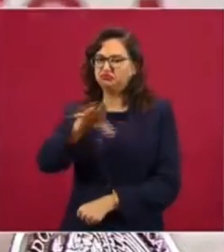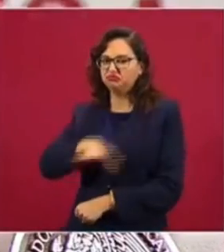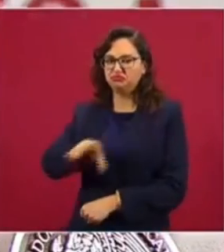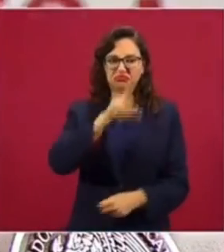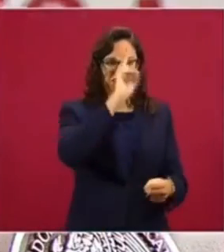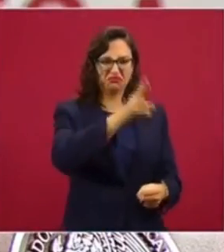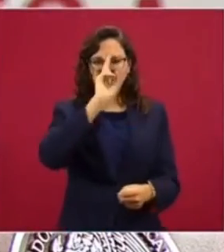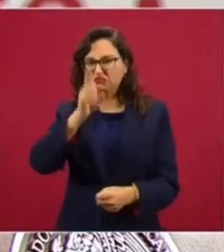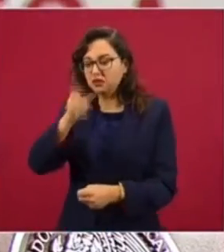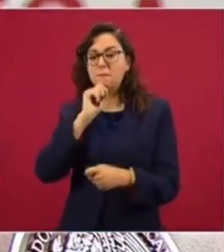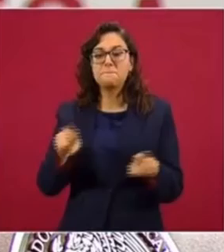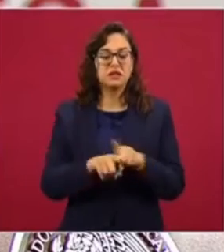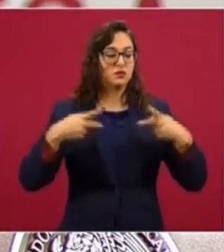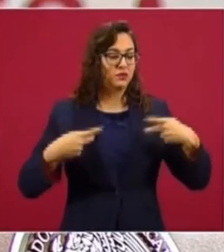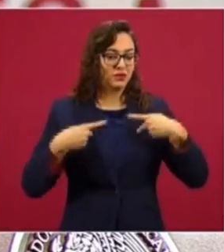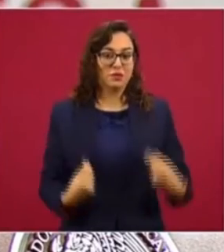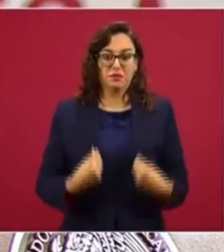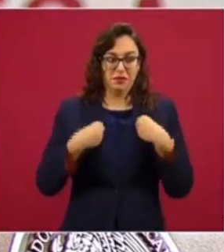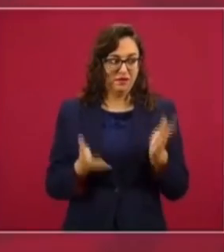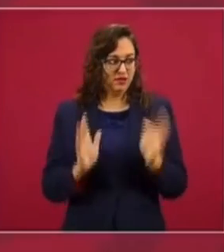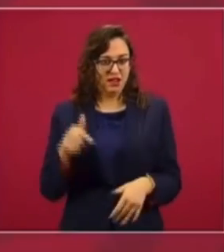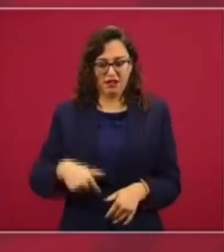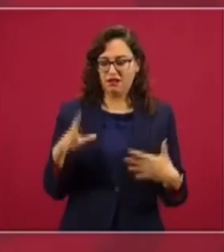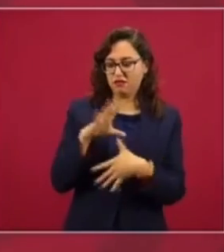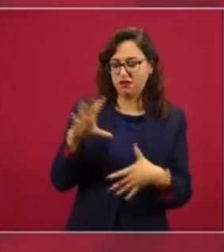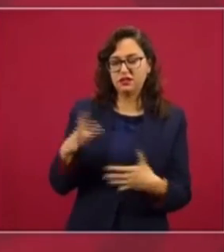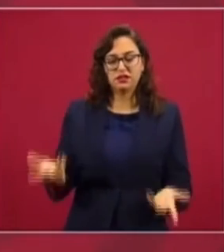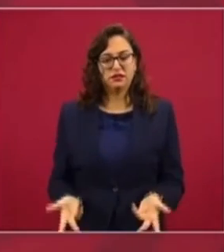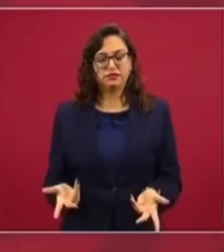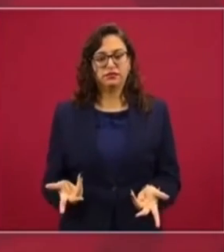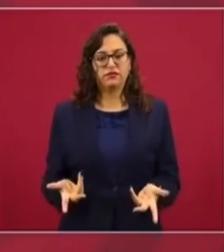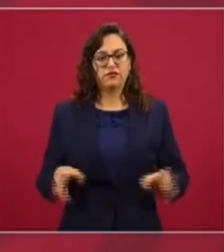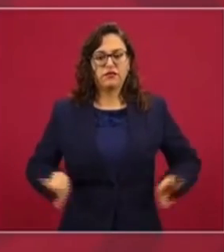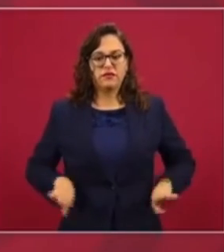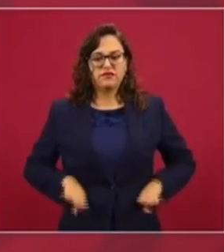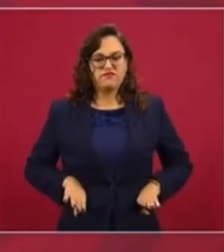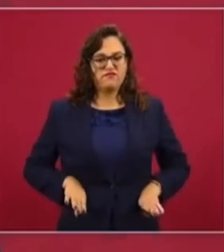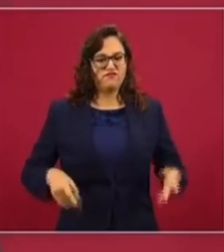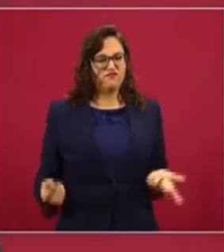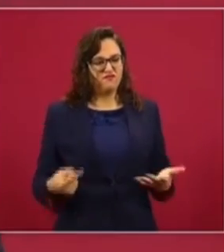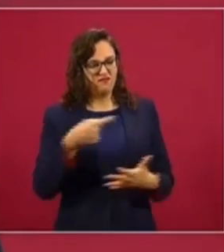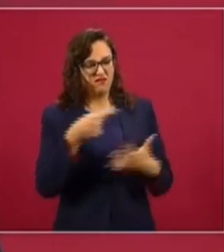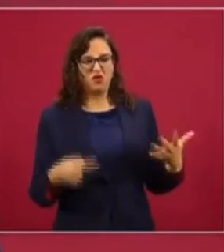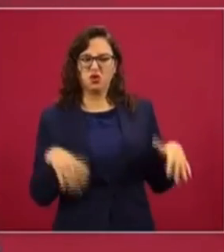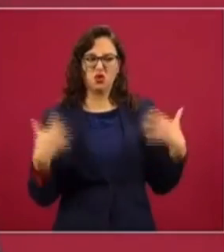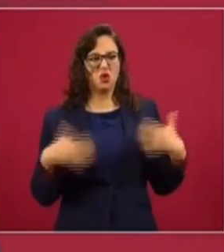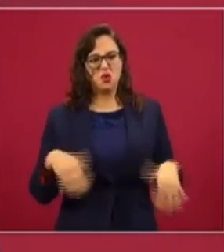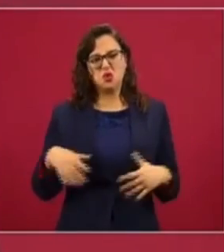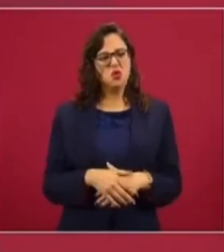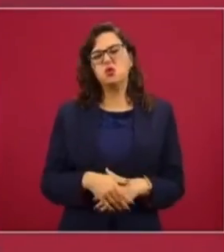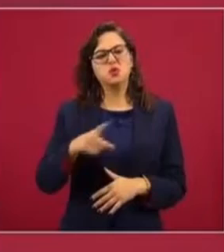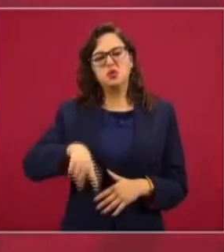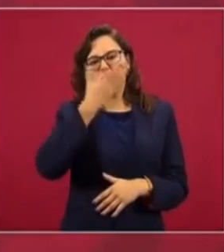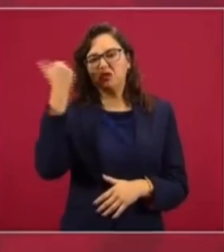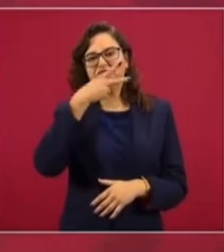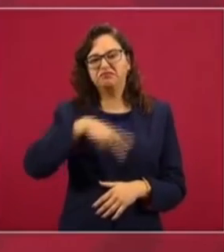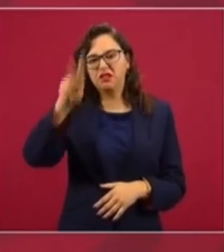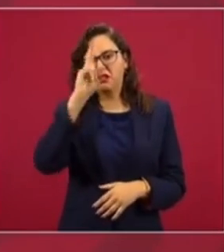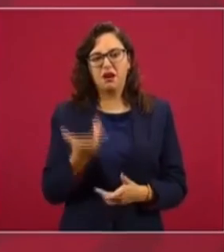las civilizaciones que existían en América, catalogando todo como barbarie, como